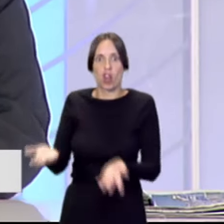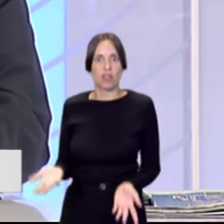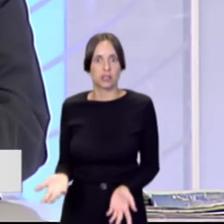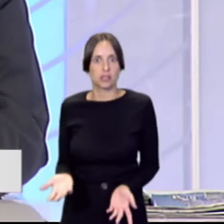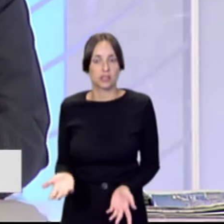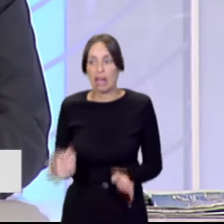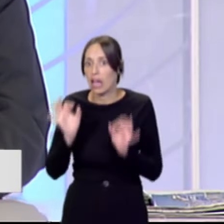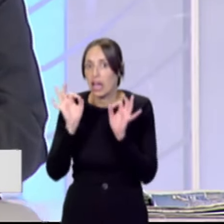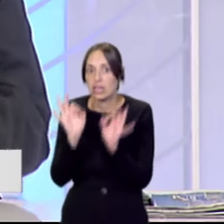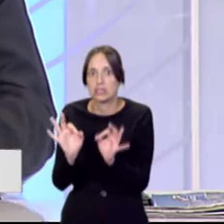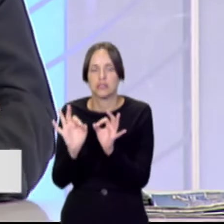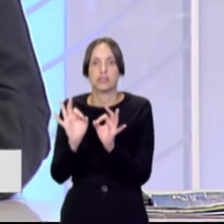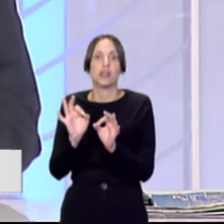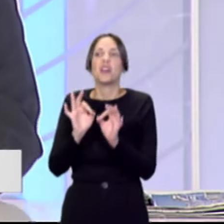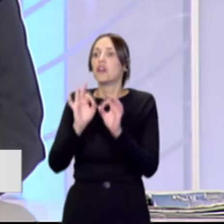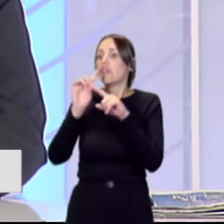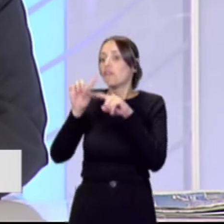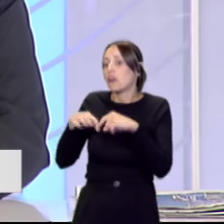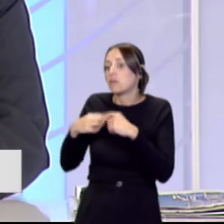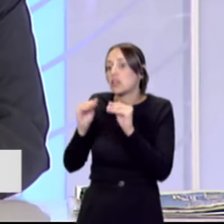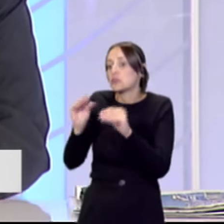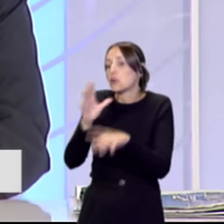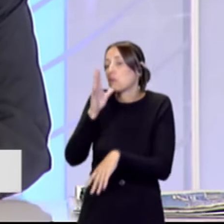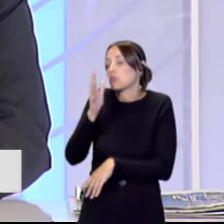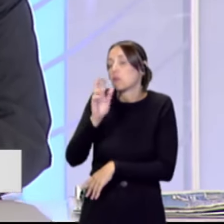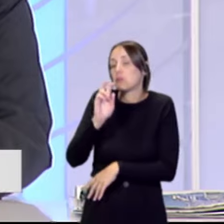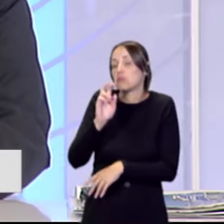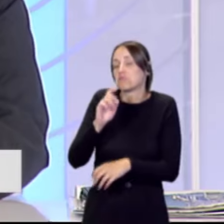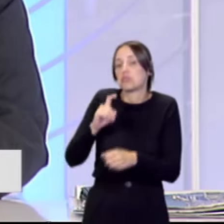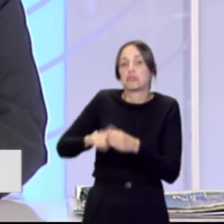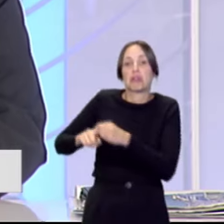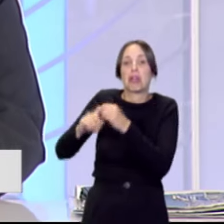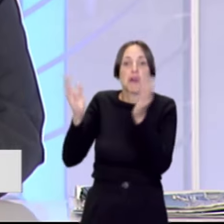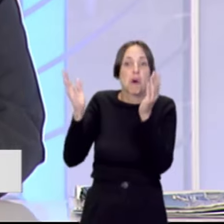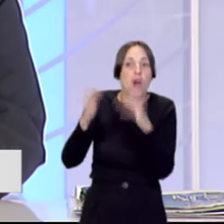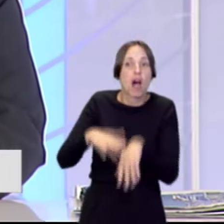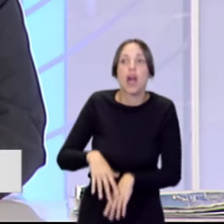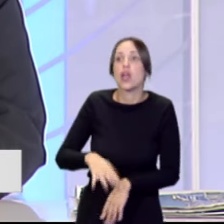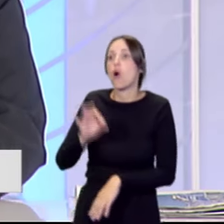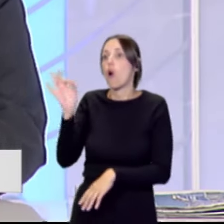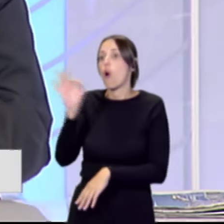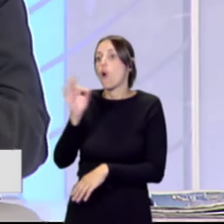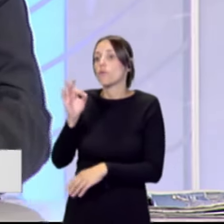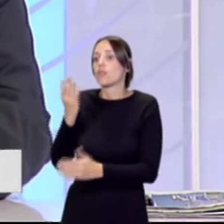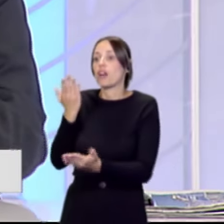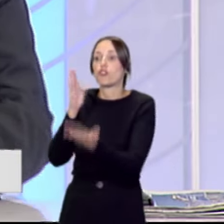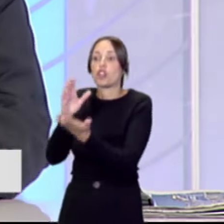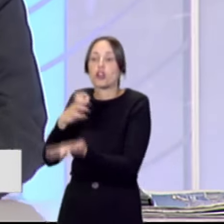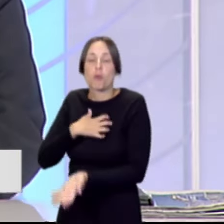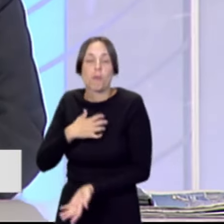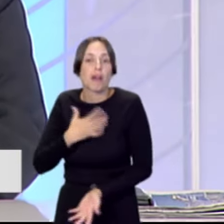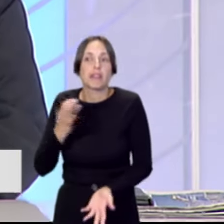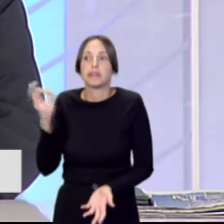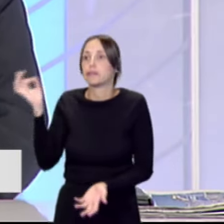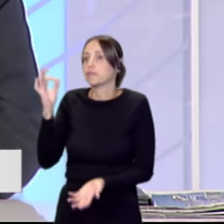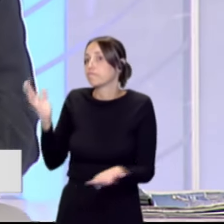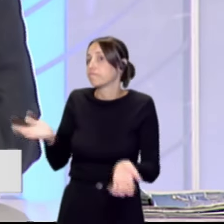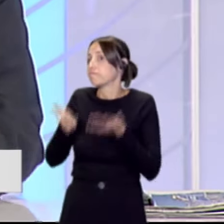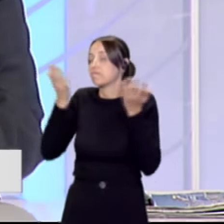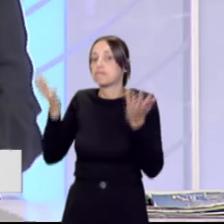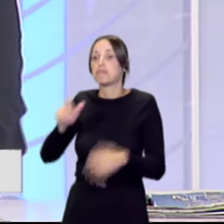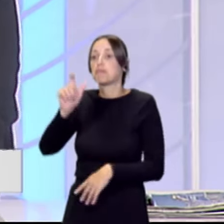a las que sus familiares, por distintos motivos, a veces por insolidaridad, a veces por incapacidad para afrontarlo, abandonan los hospitales y los